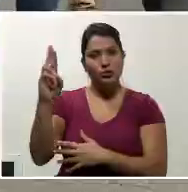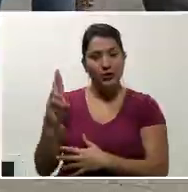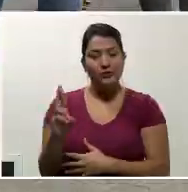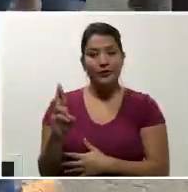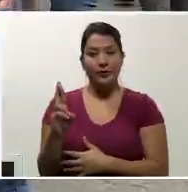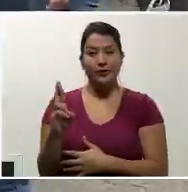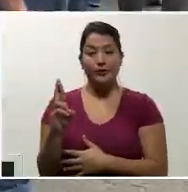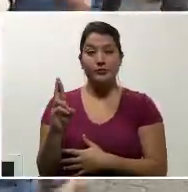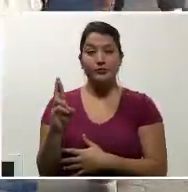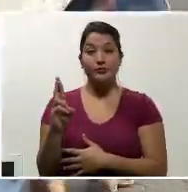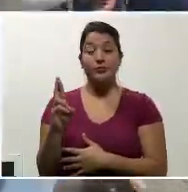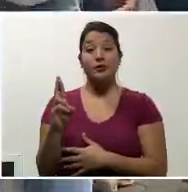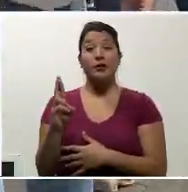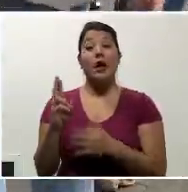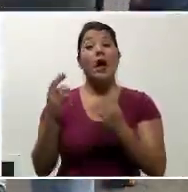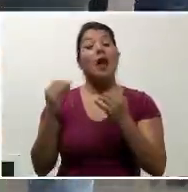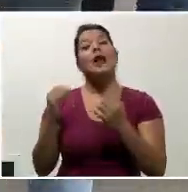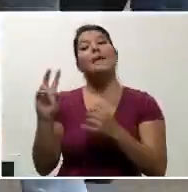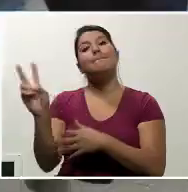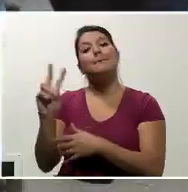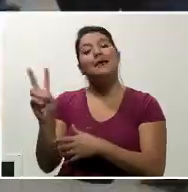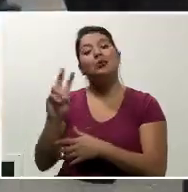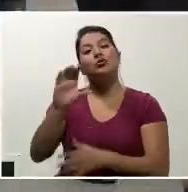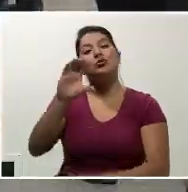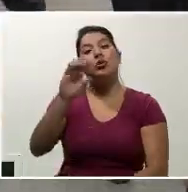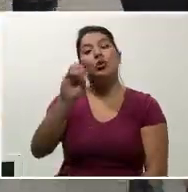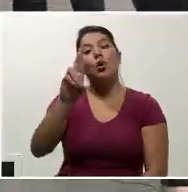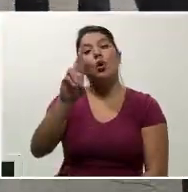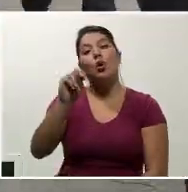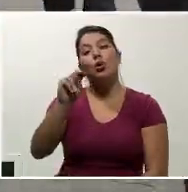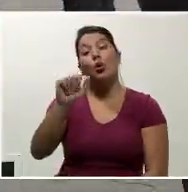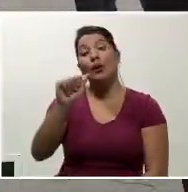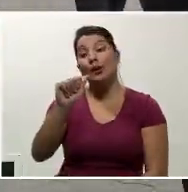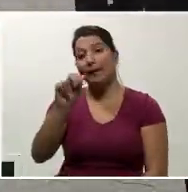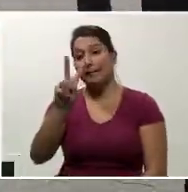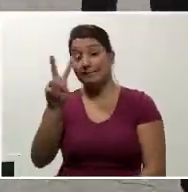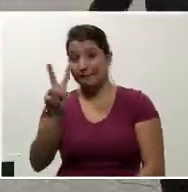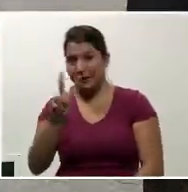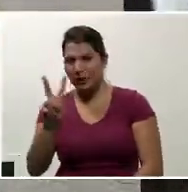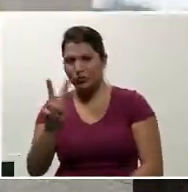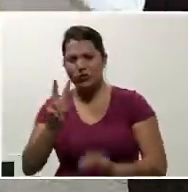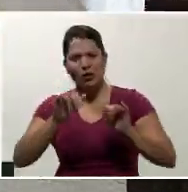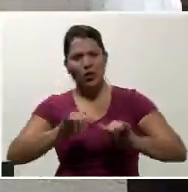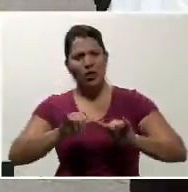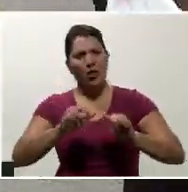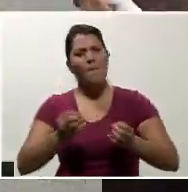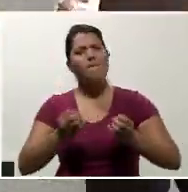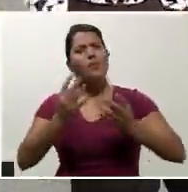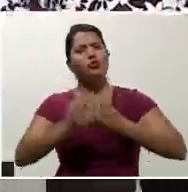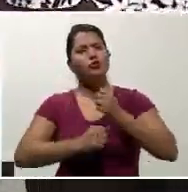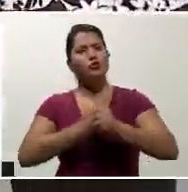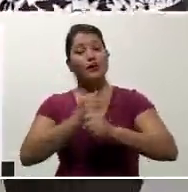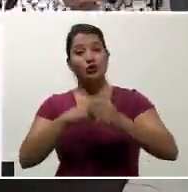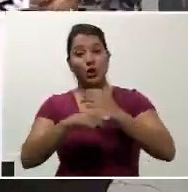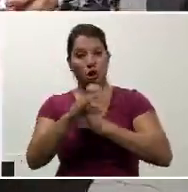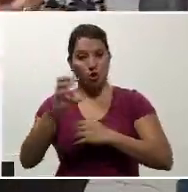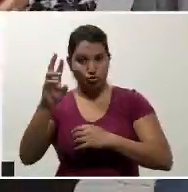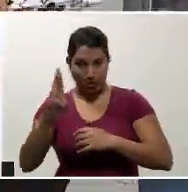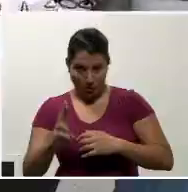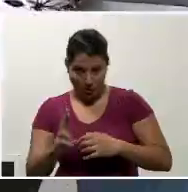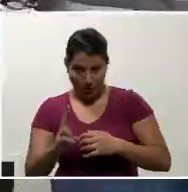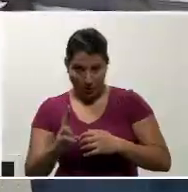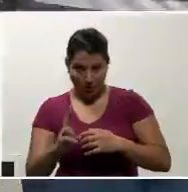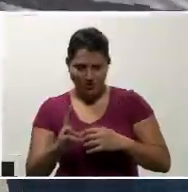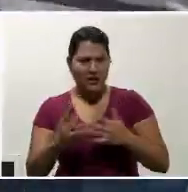Los coronavirus viven en Costa Rica muchos años y producen resfriados comunes. Este